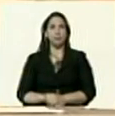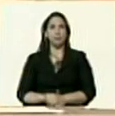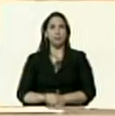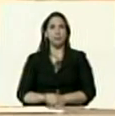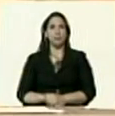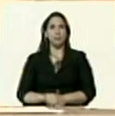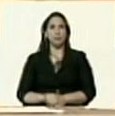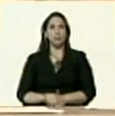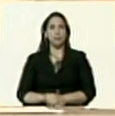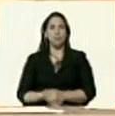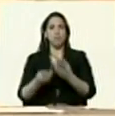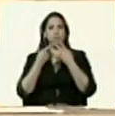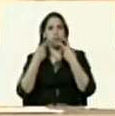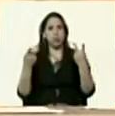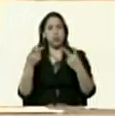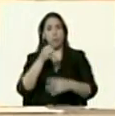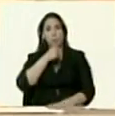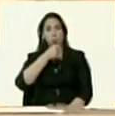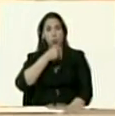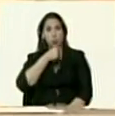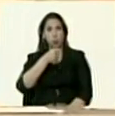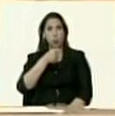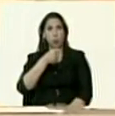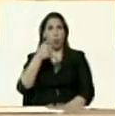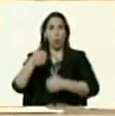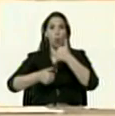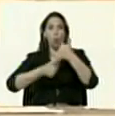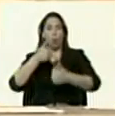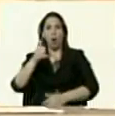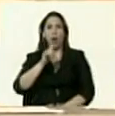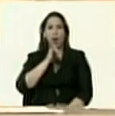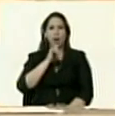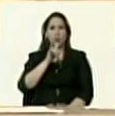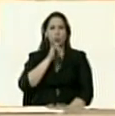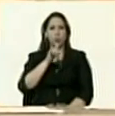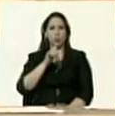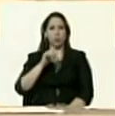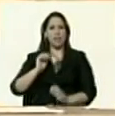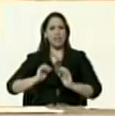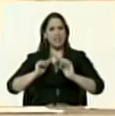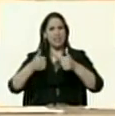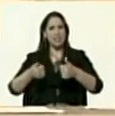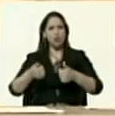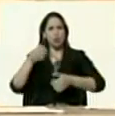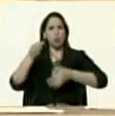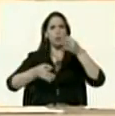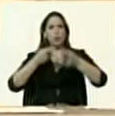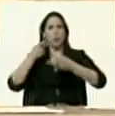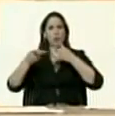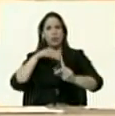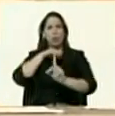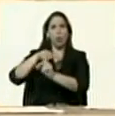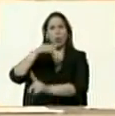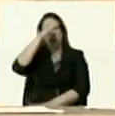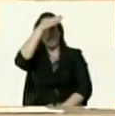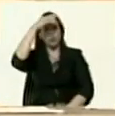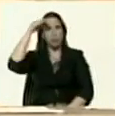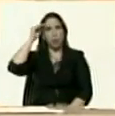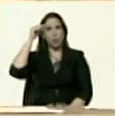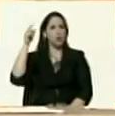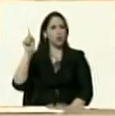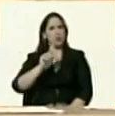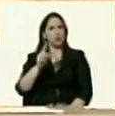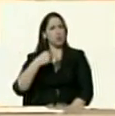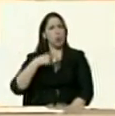publicaron los medios de comunicación con los cuales anuncia el inicio del juicio político contra Donald Trump, yo no me sorprendí. Lo